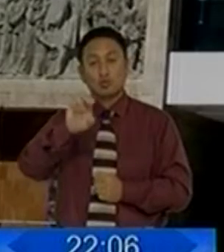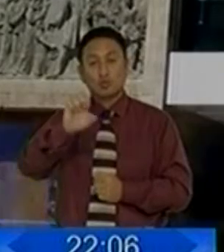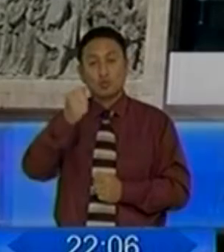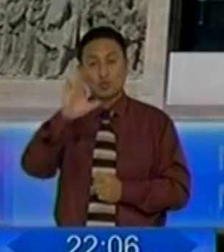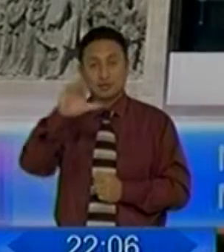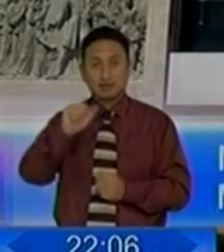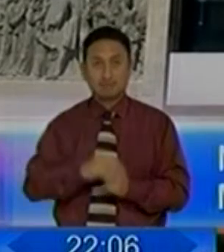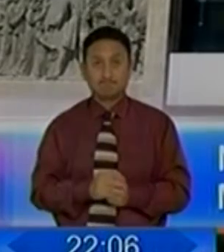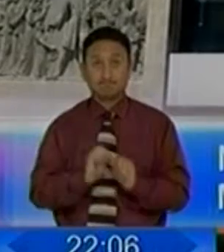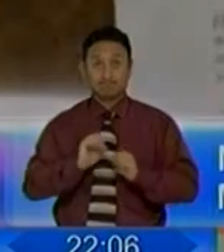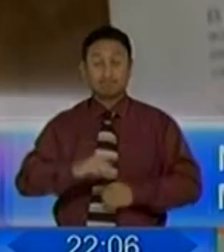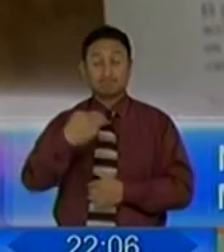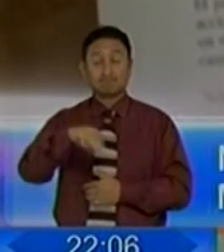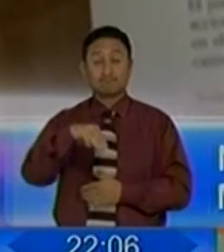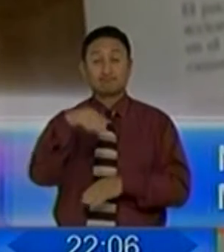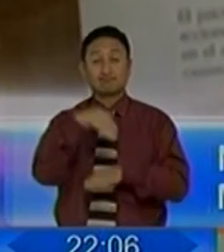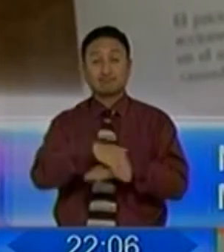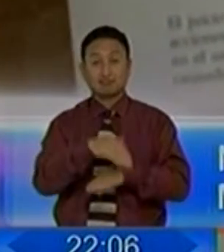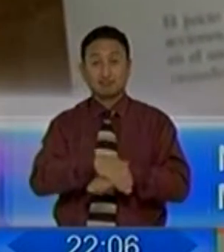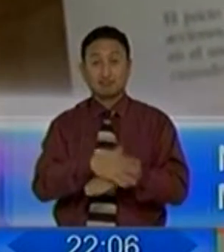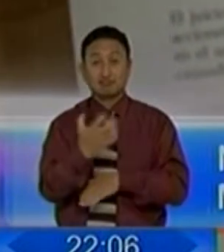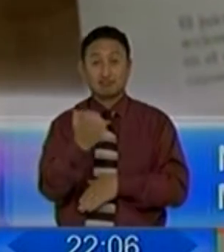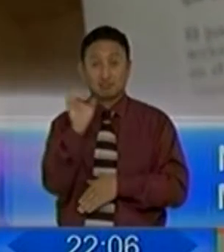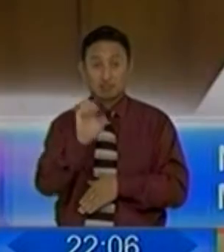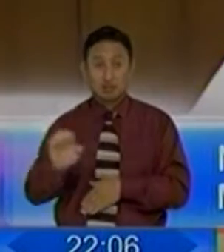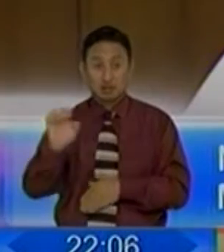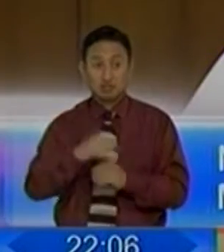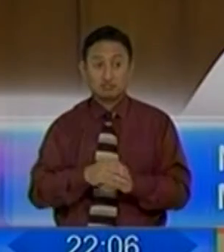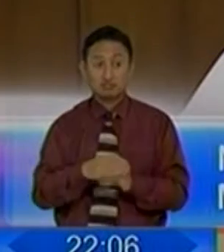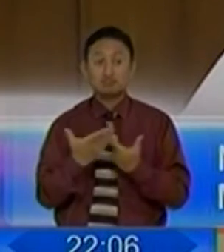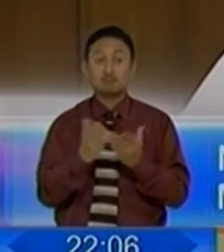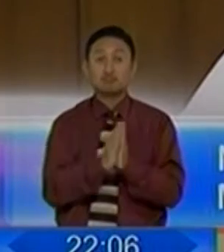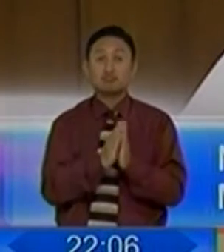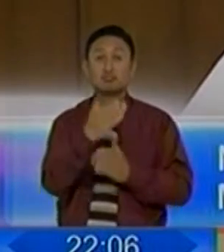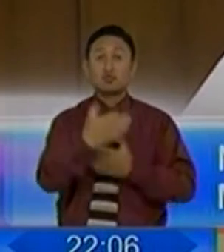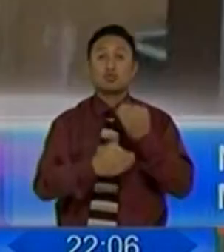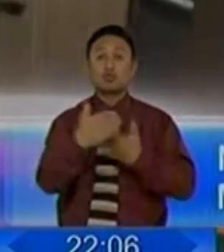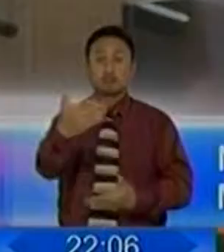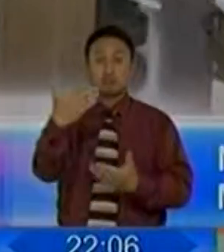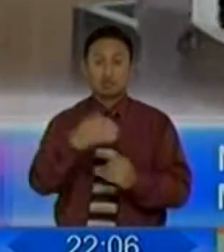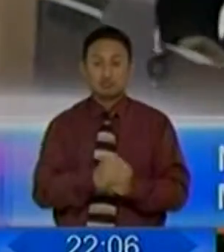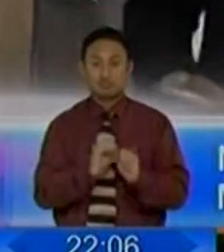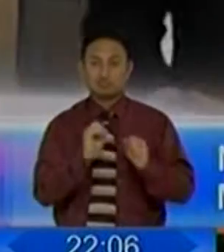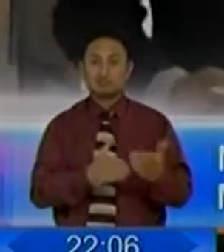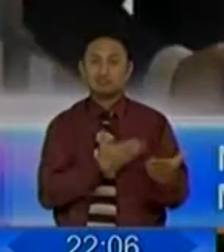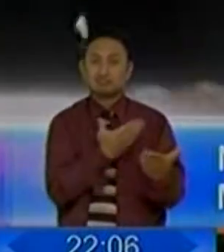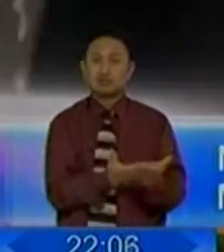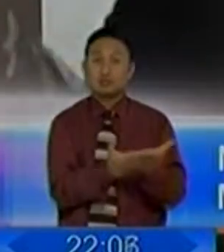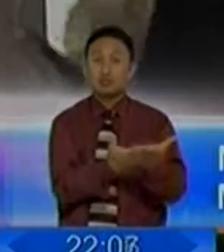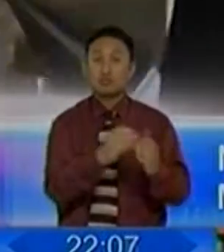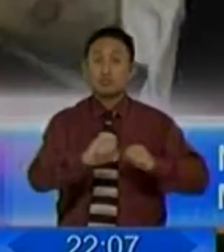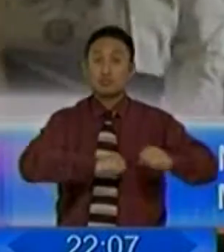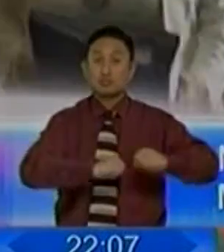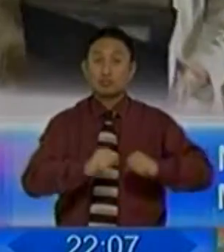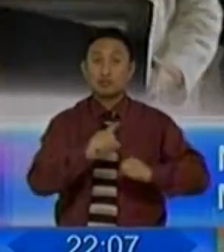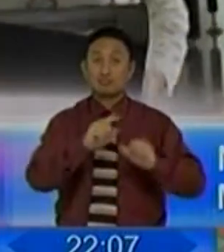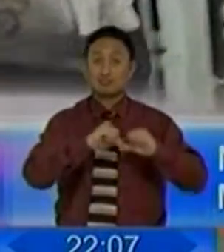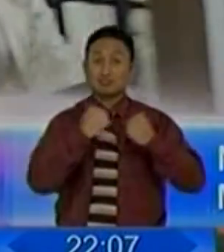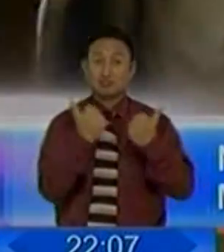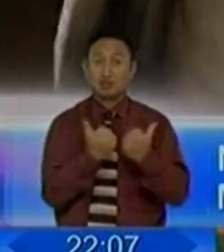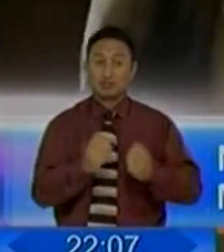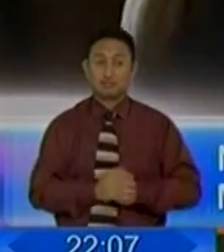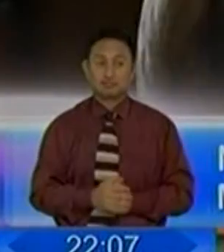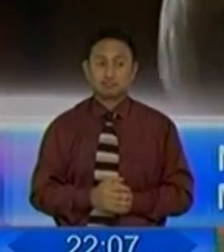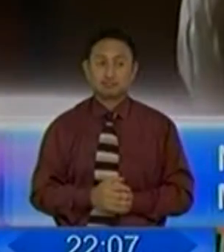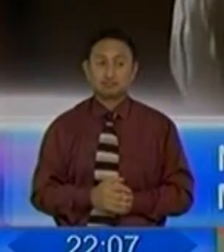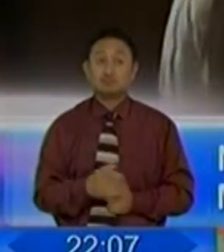de este miércoles 15 de enero que el pedido de juicio político contra María Paula Romo, ministra de Gobierno, fue presentado en gestión documental de la Asamblea Nacional.